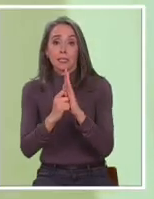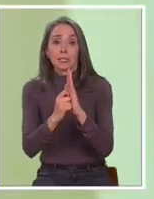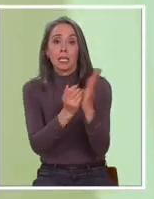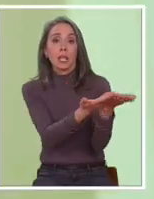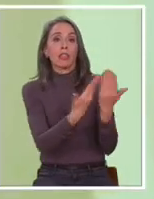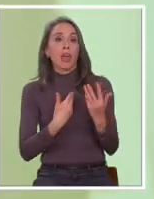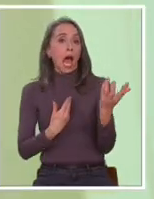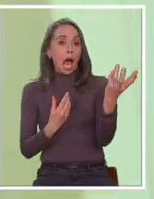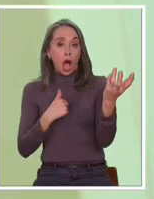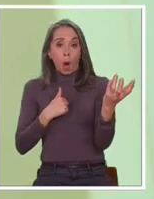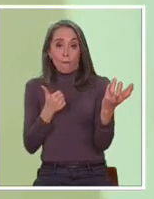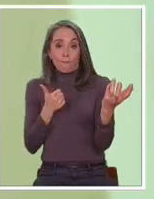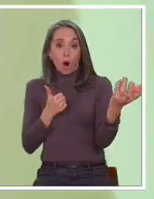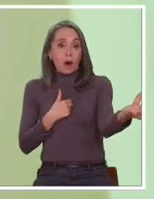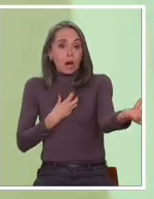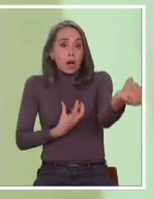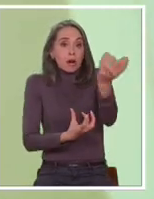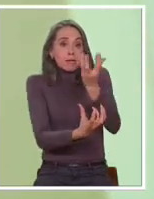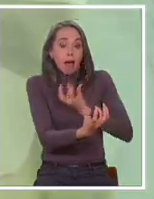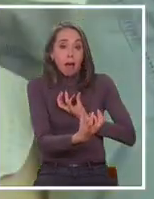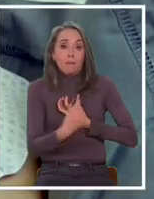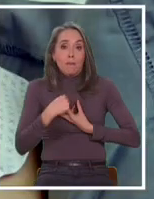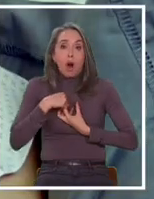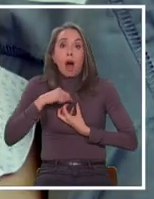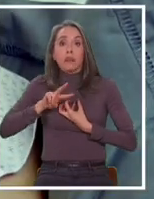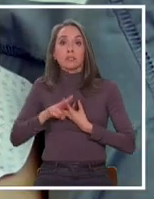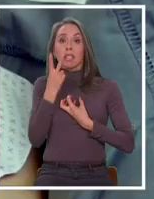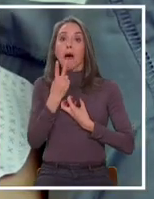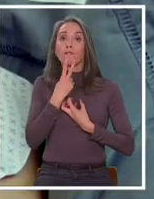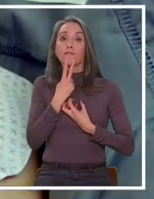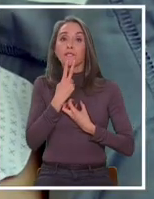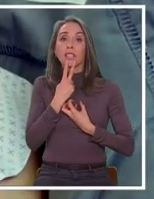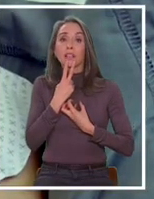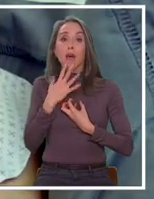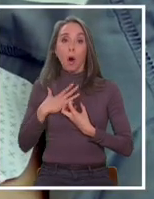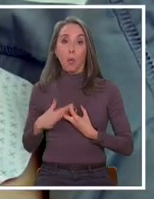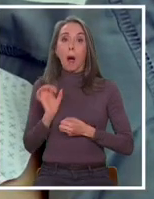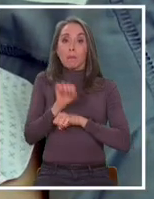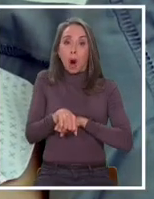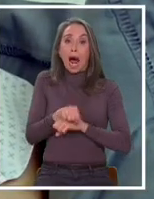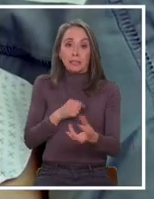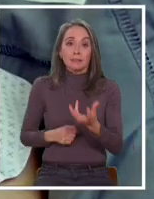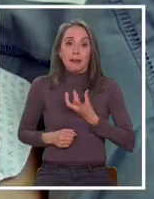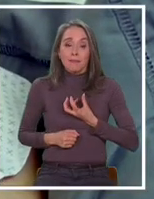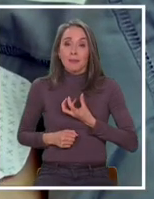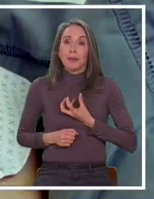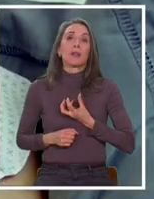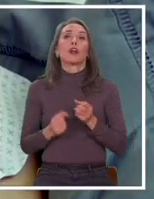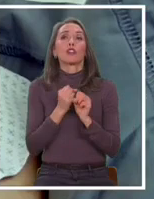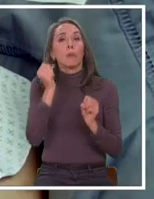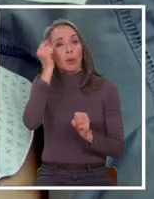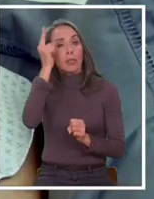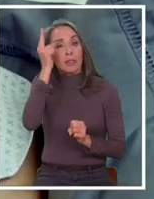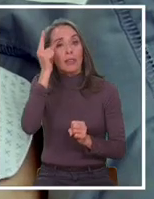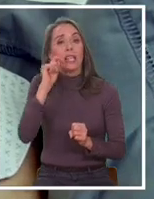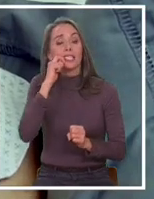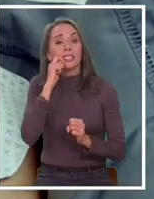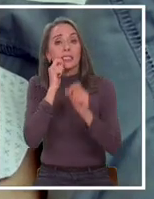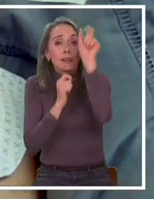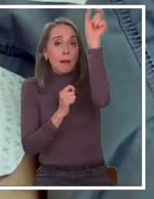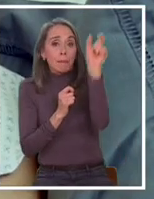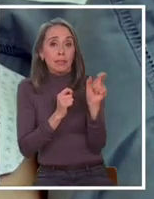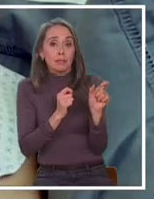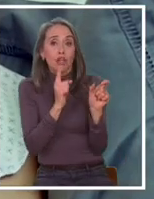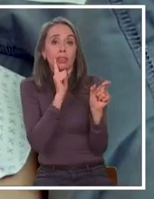corazón compatible que le salvó la vida. Uno no alcanza a entender el amor que pueda tener una